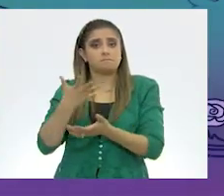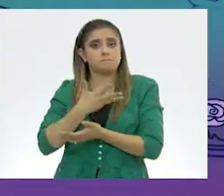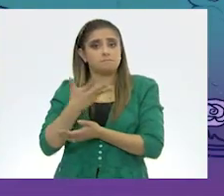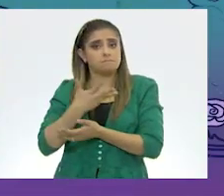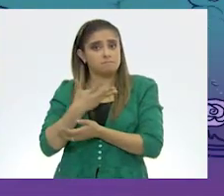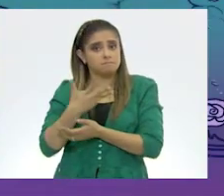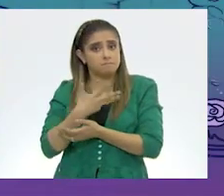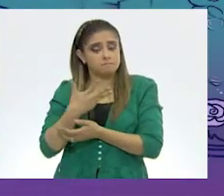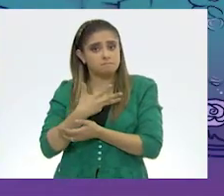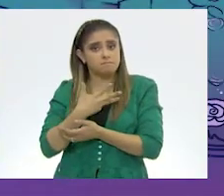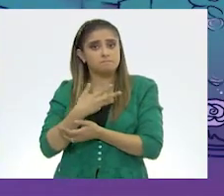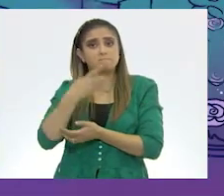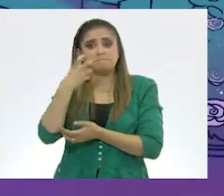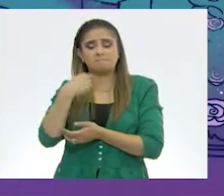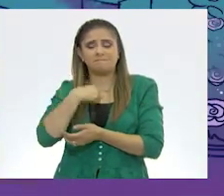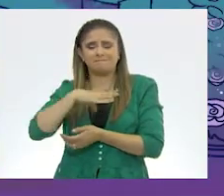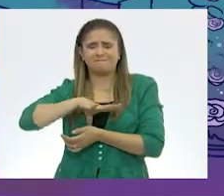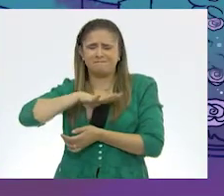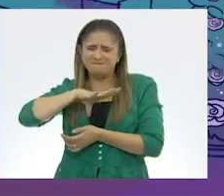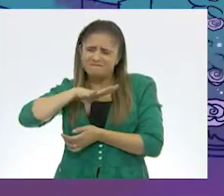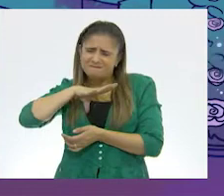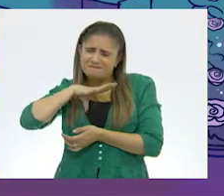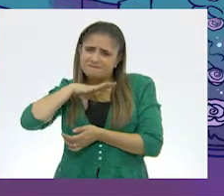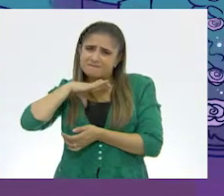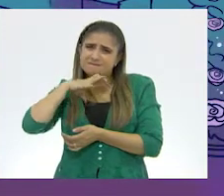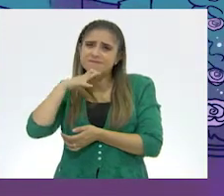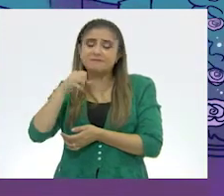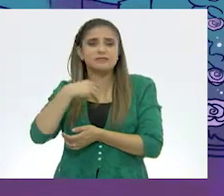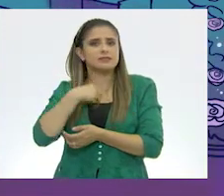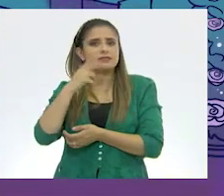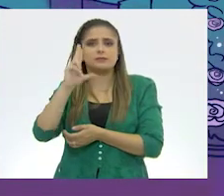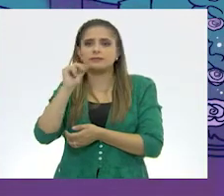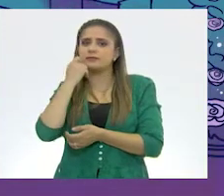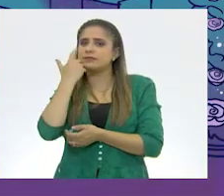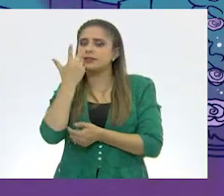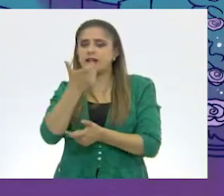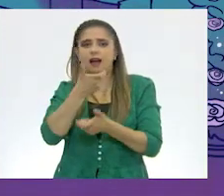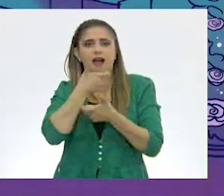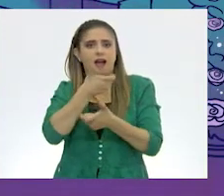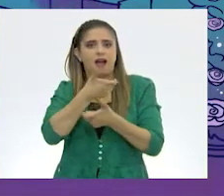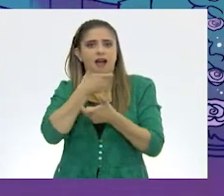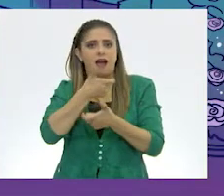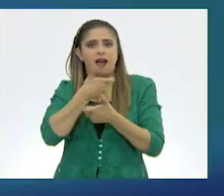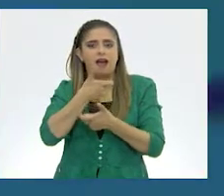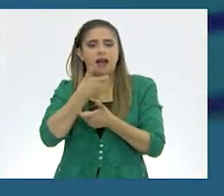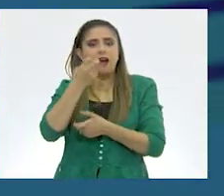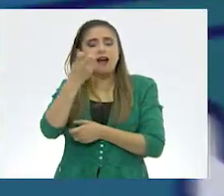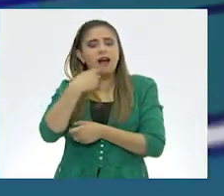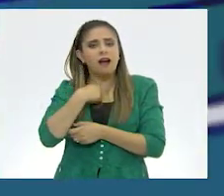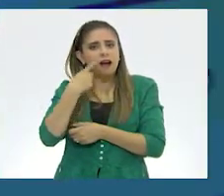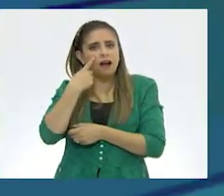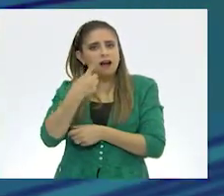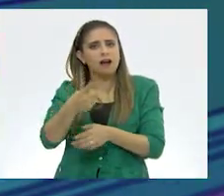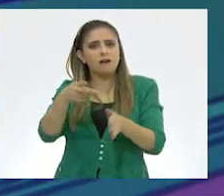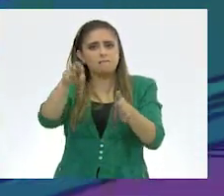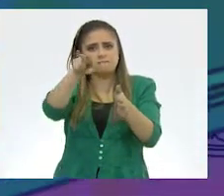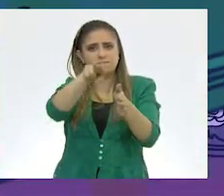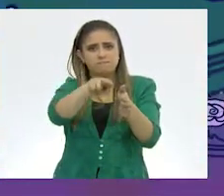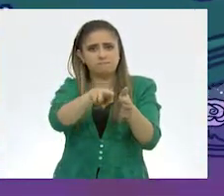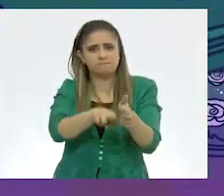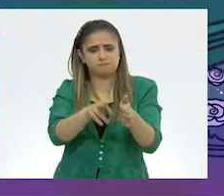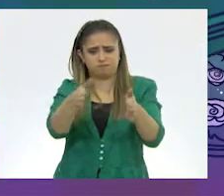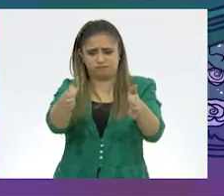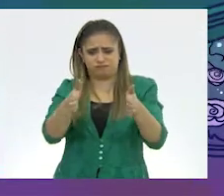realizar indecibles esfuerzos para contener la risa. Allí estaba yo, tendido sobre no sé qué